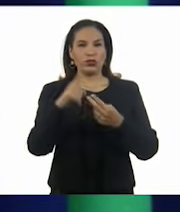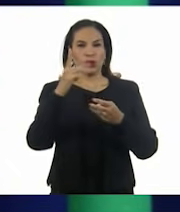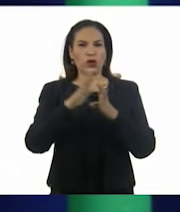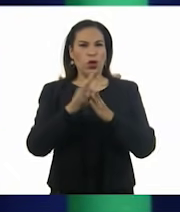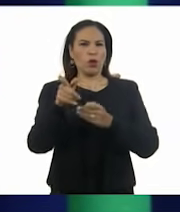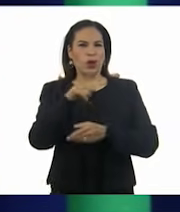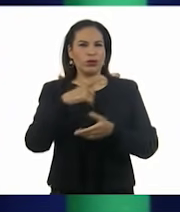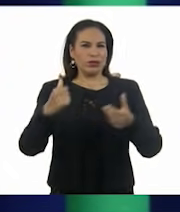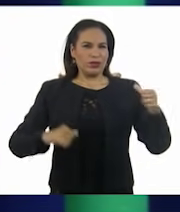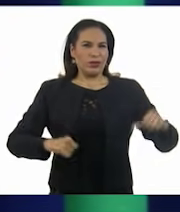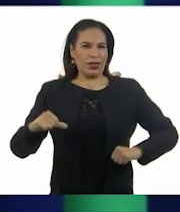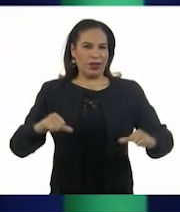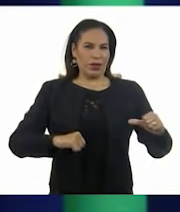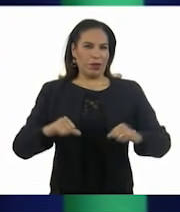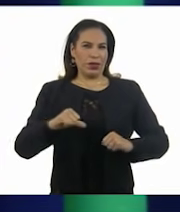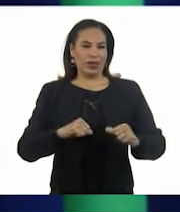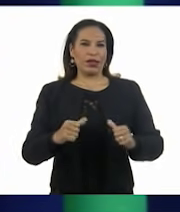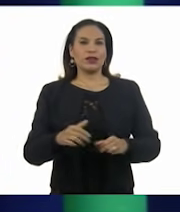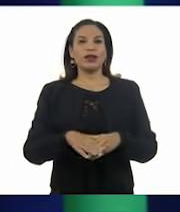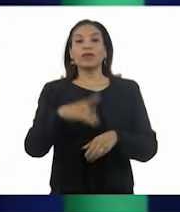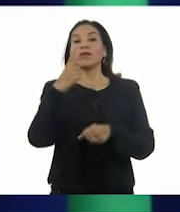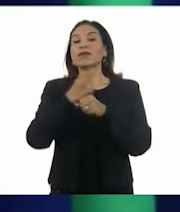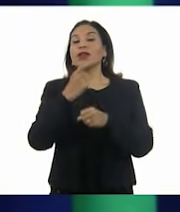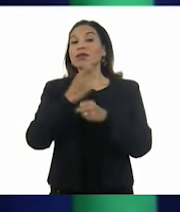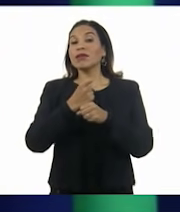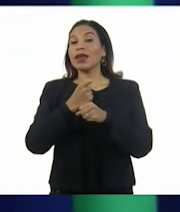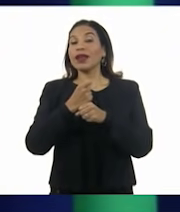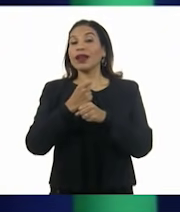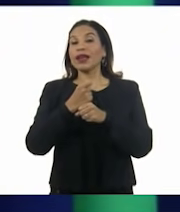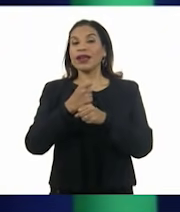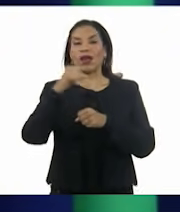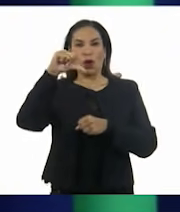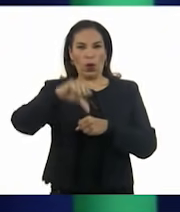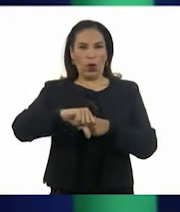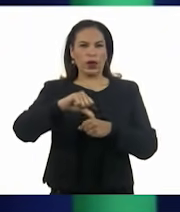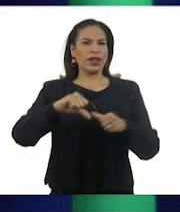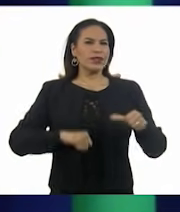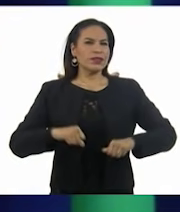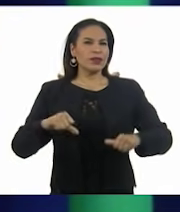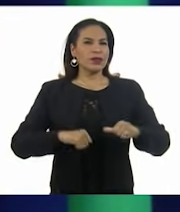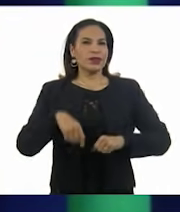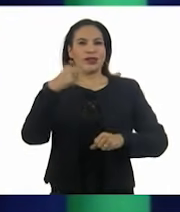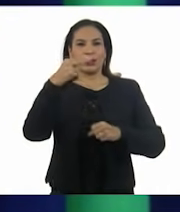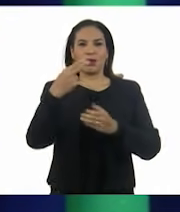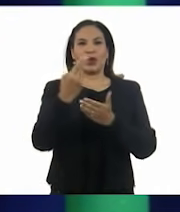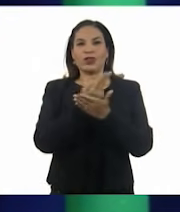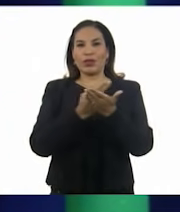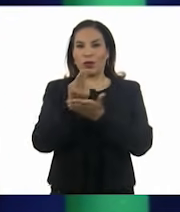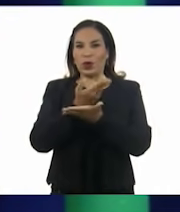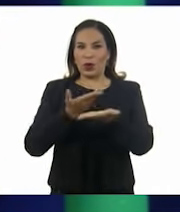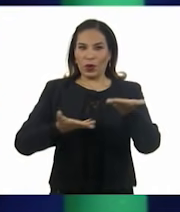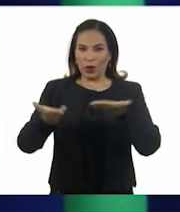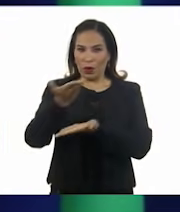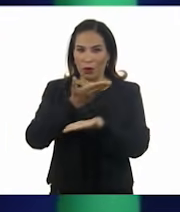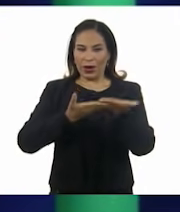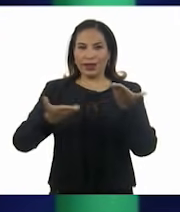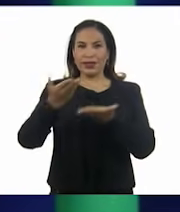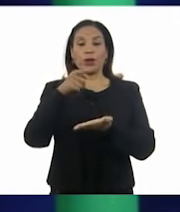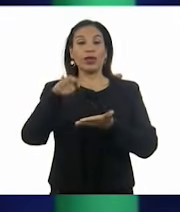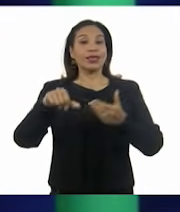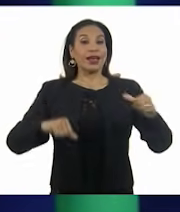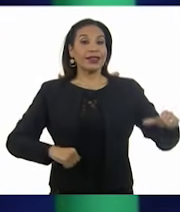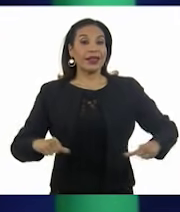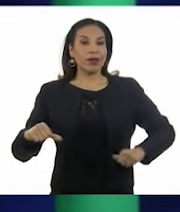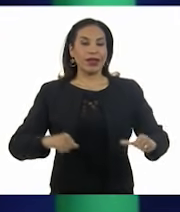dinámica. ¿Les parece? Nuestra primera actividad del día se llama dibujo cooperativo. En esta